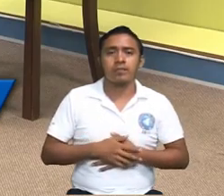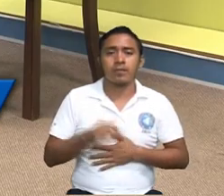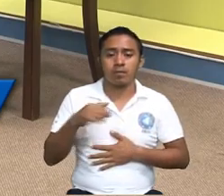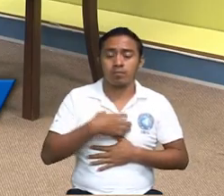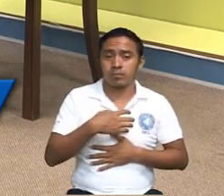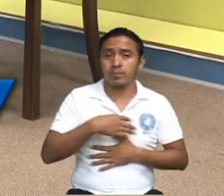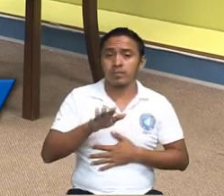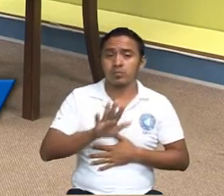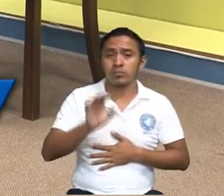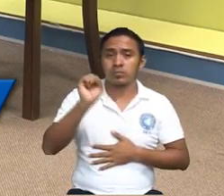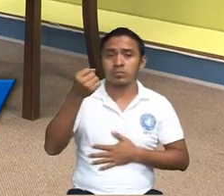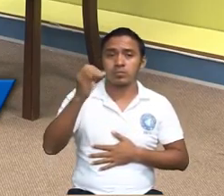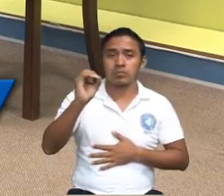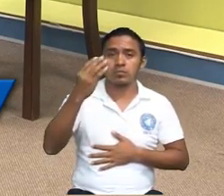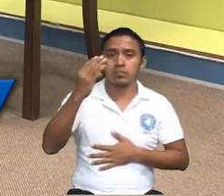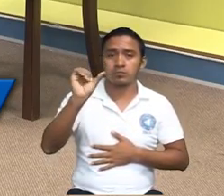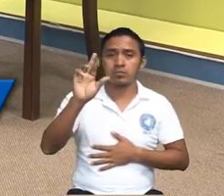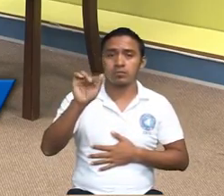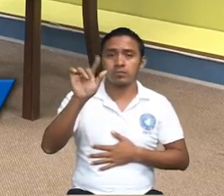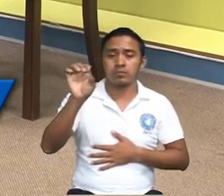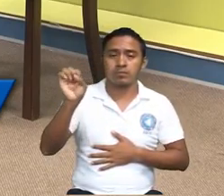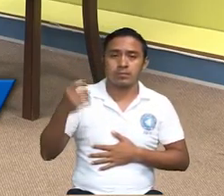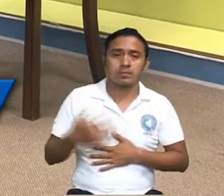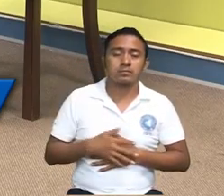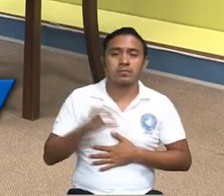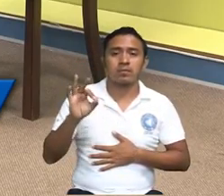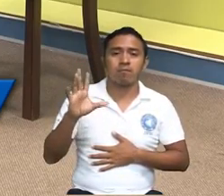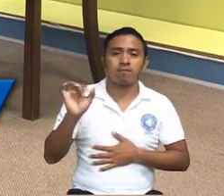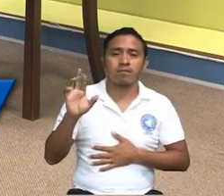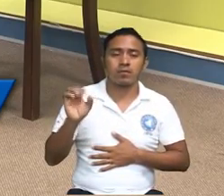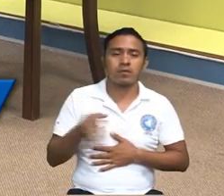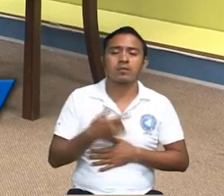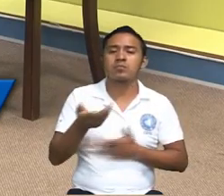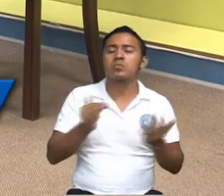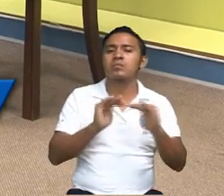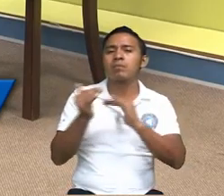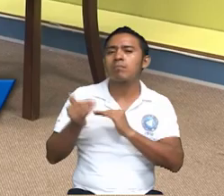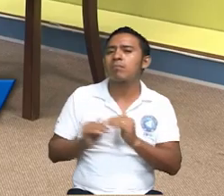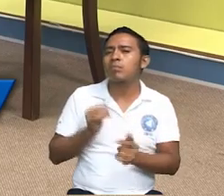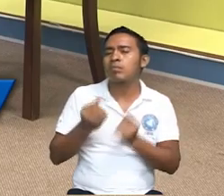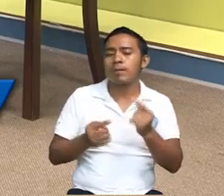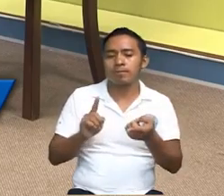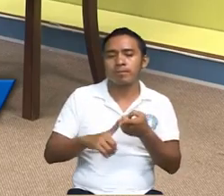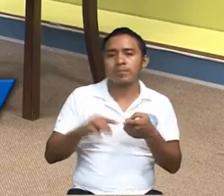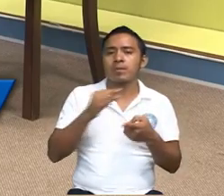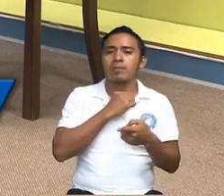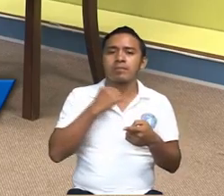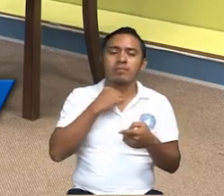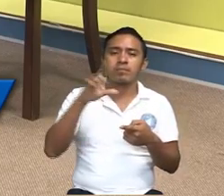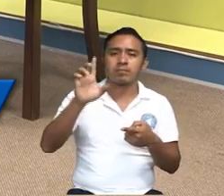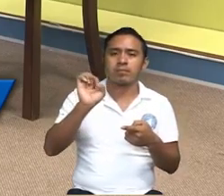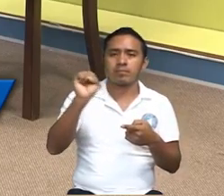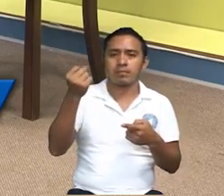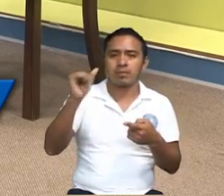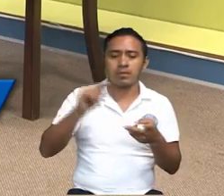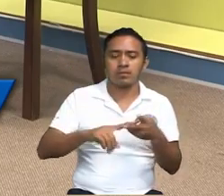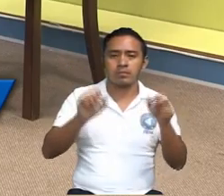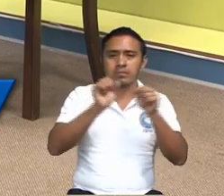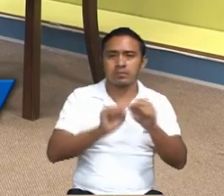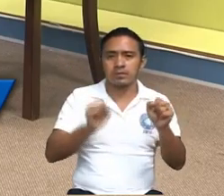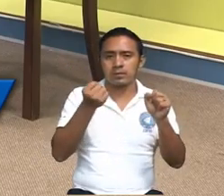Sócrates Flores. Son los barrios cercanos ahí, bueno, ahí aprovechamos. ¿Qué barrio, por ejemplo, doctor? Monseñor Lescano, Santana